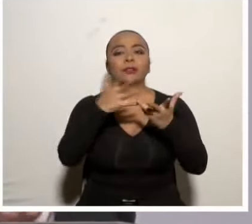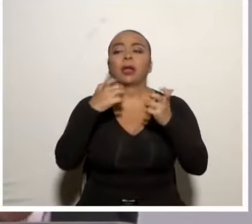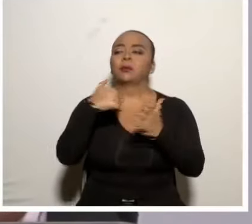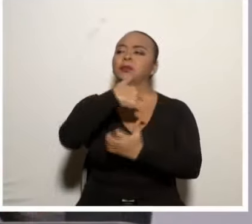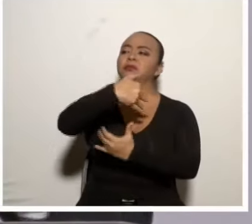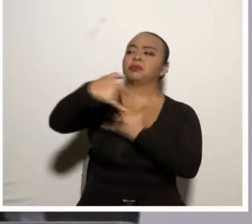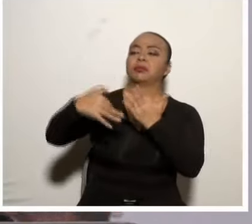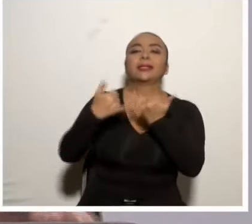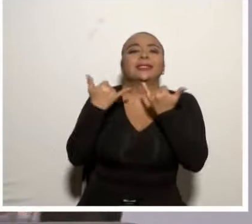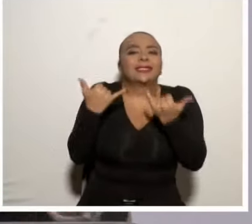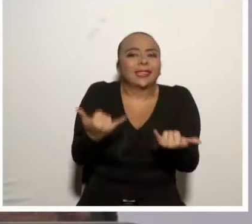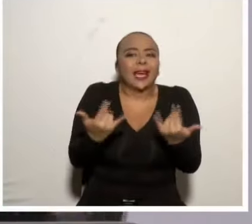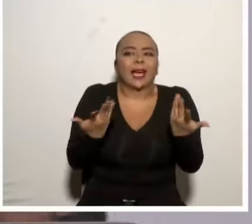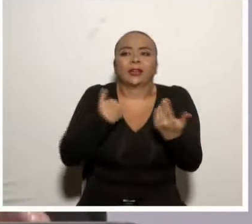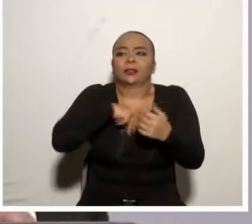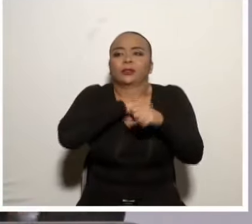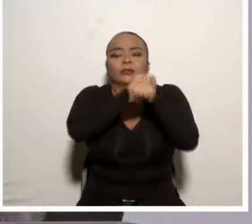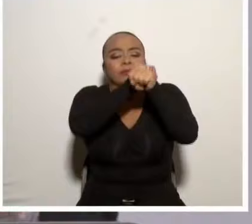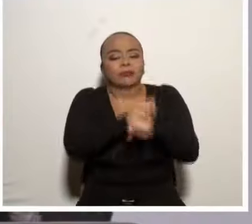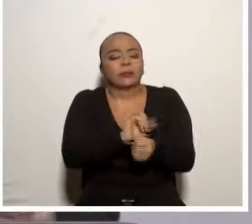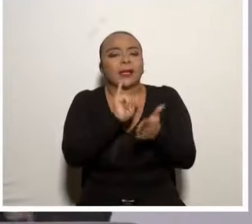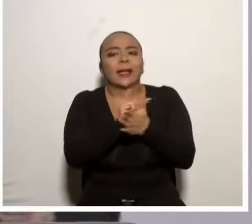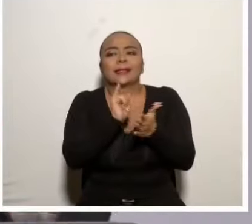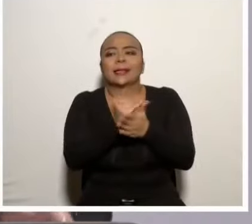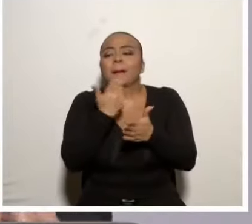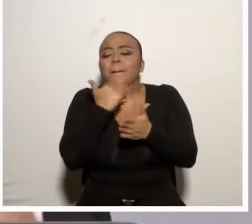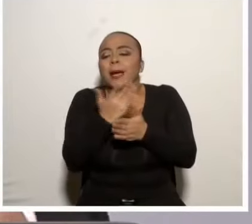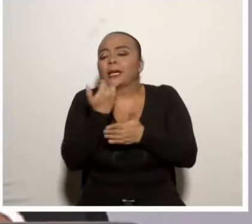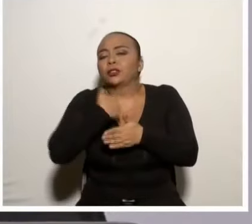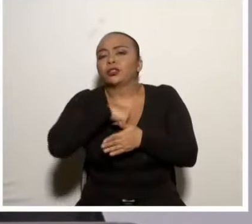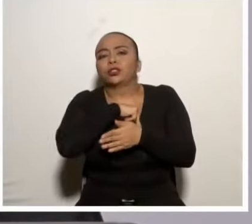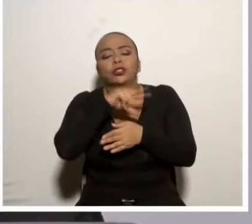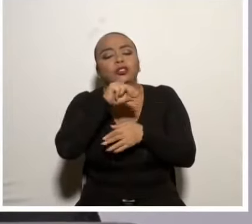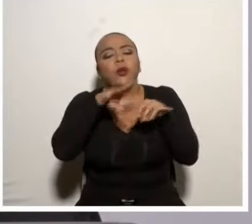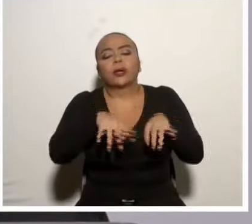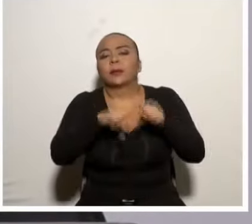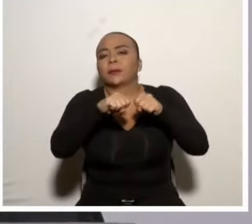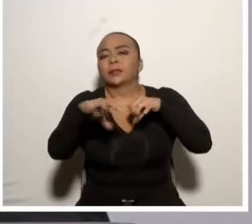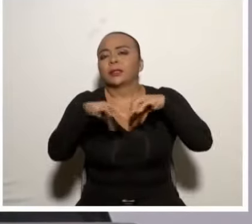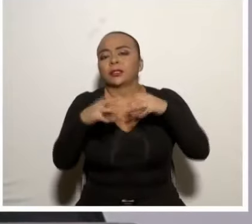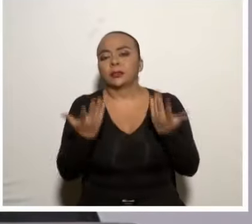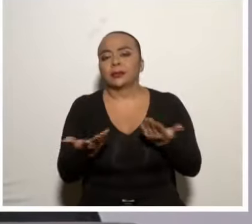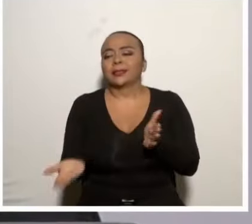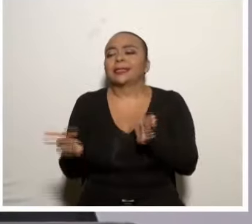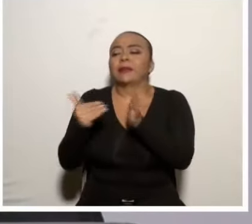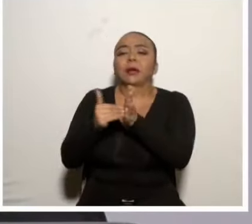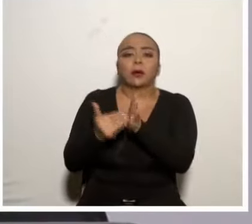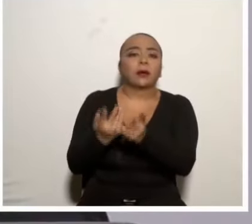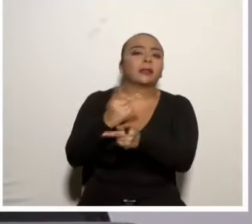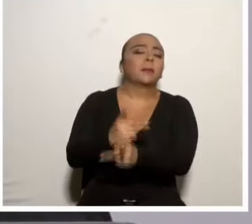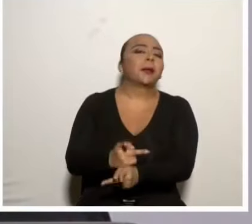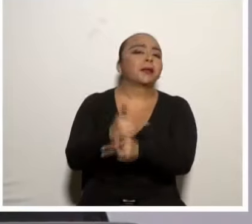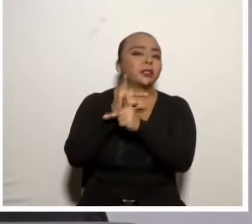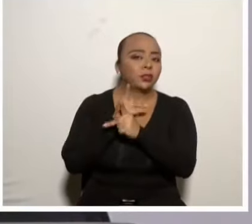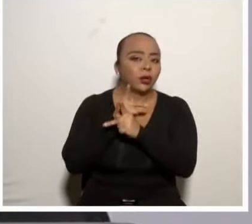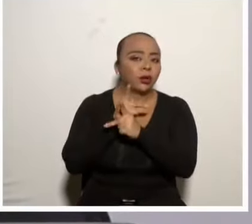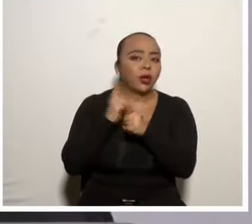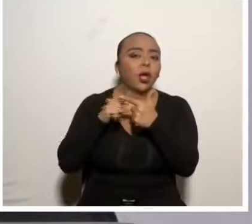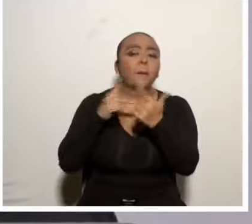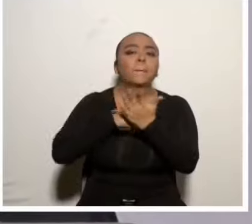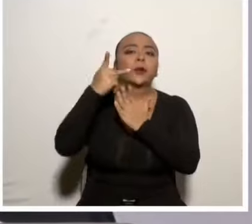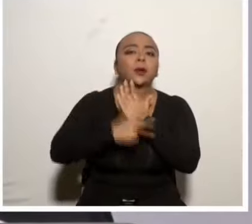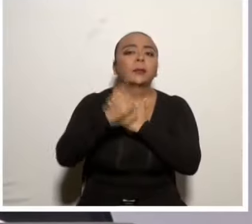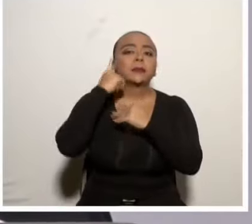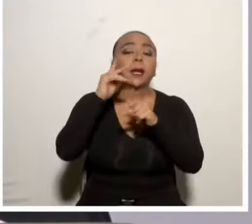o estamos conviviendo con ese mal sin tomar acciones concretas. Hay que volver a la prevención, los programas